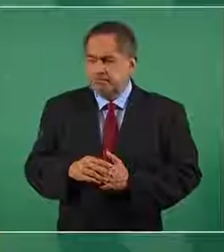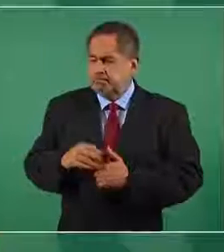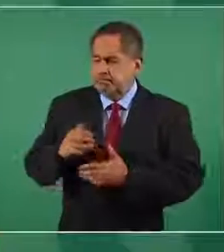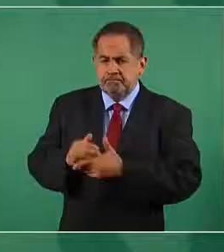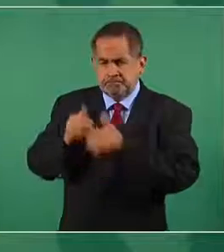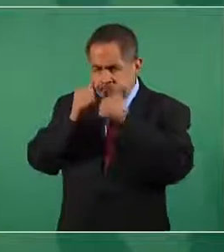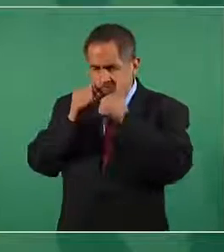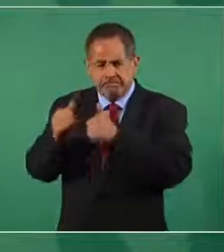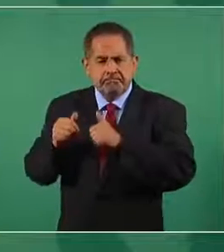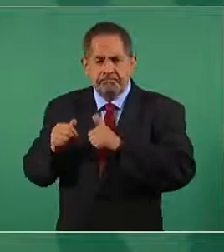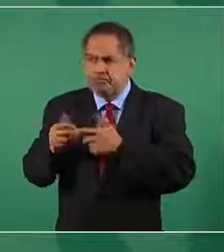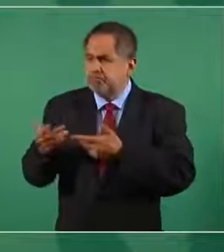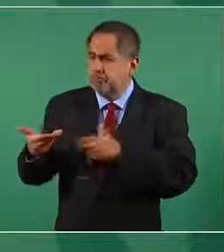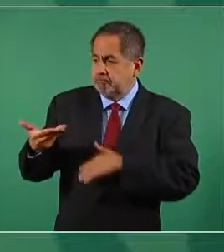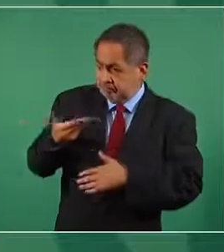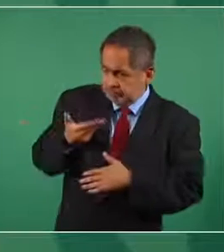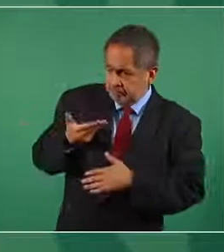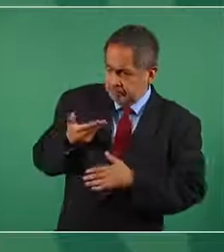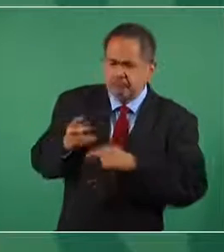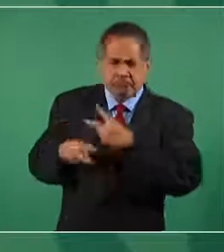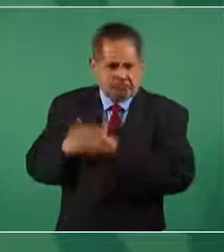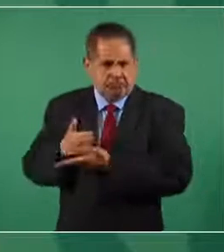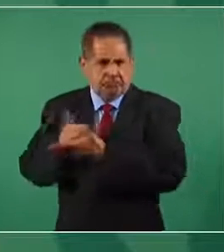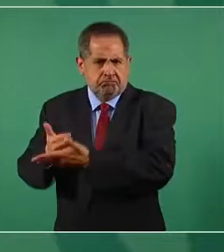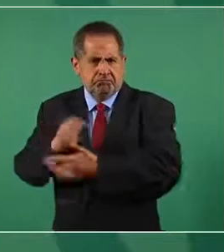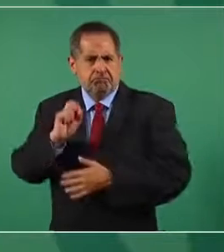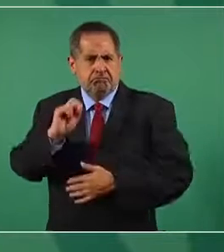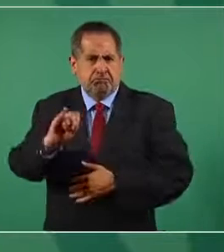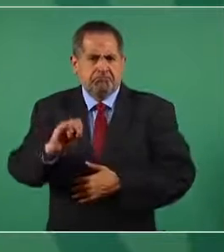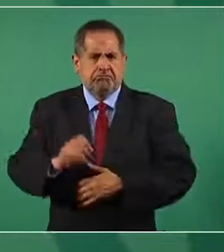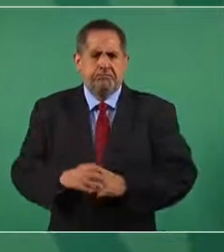atender nuestra petición.